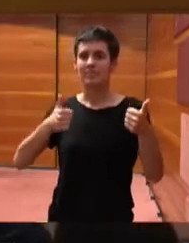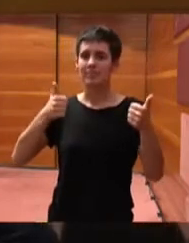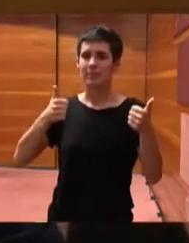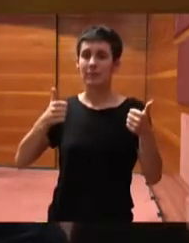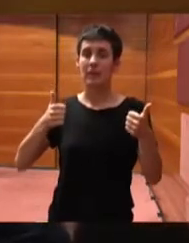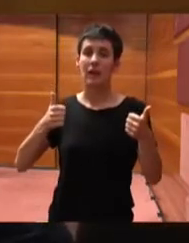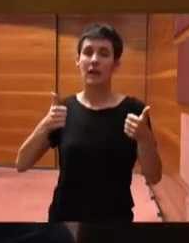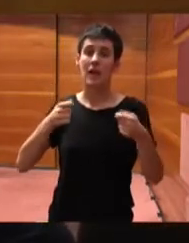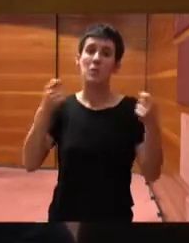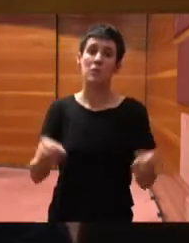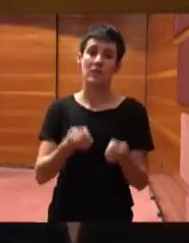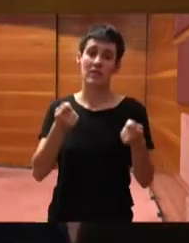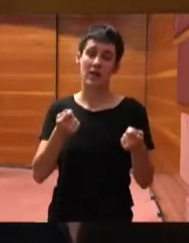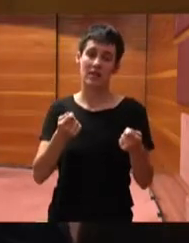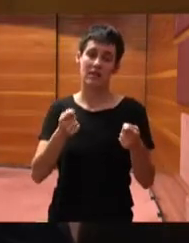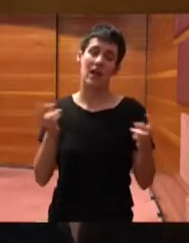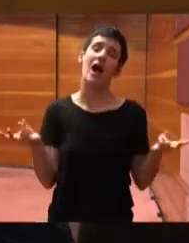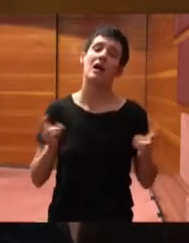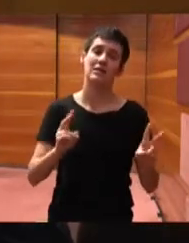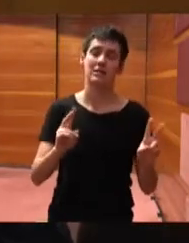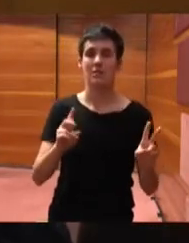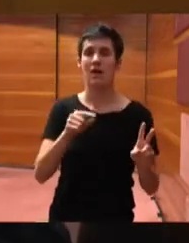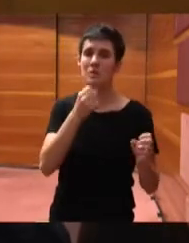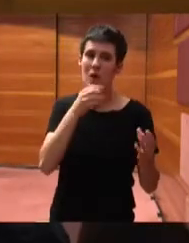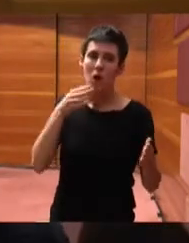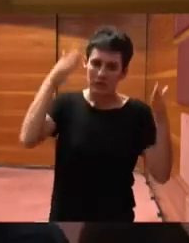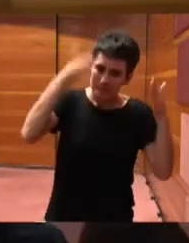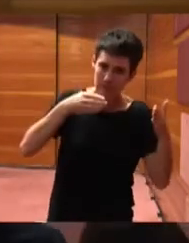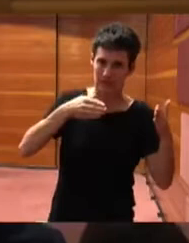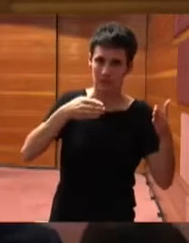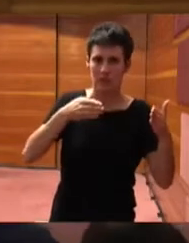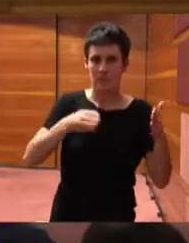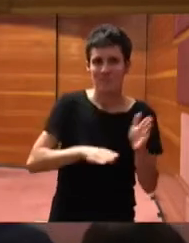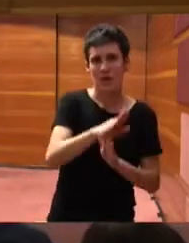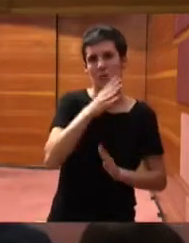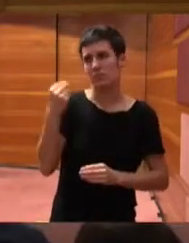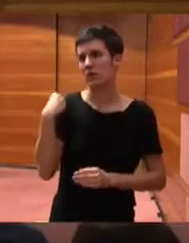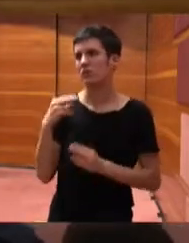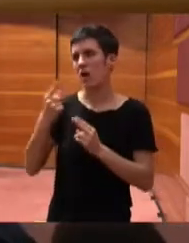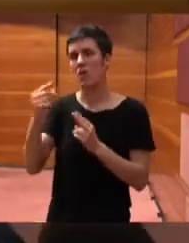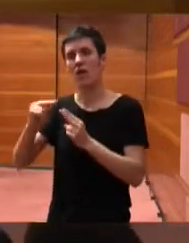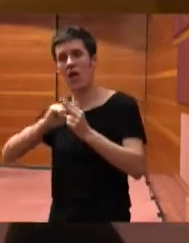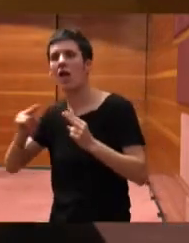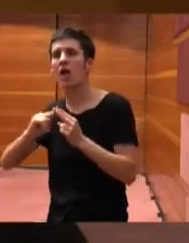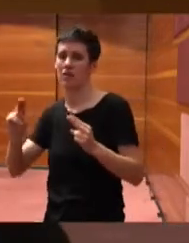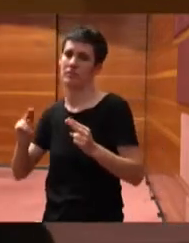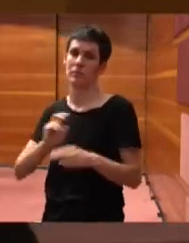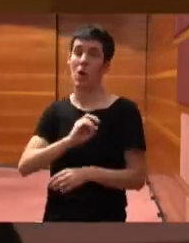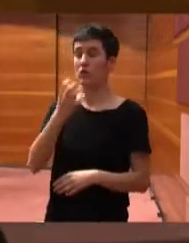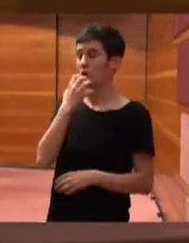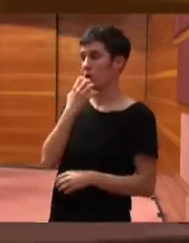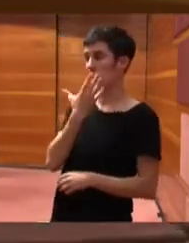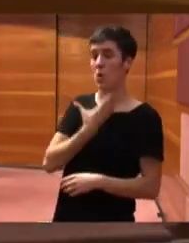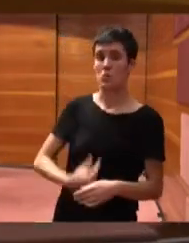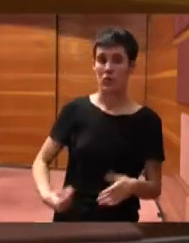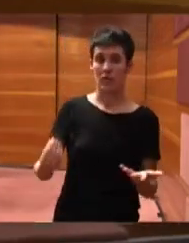publicidad activa que en responder preguntas una a una. Esto, por ejemplo, que he traído aquí, el portal de Murcia. Pues traje el portal de